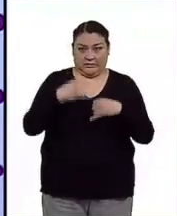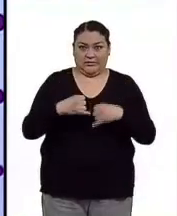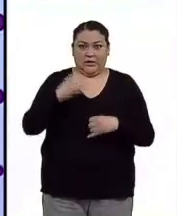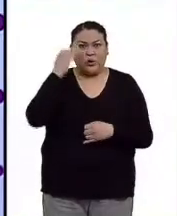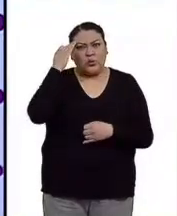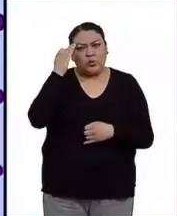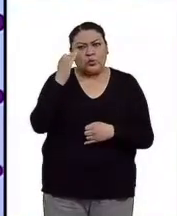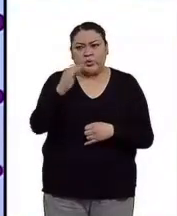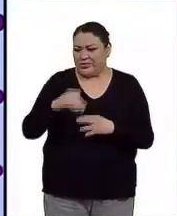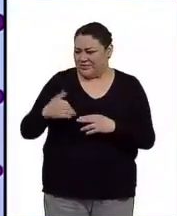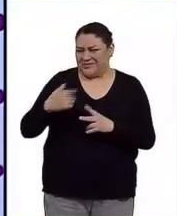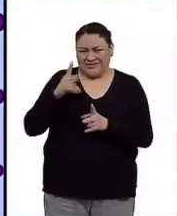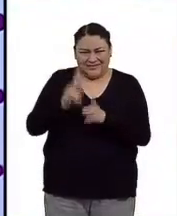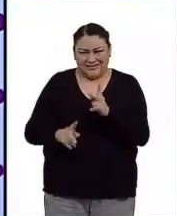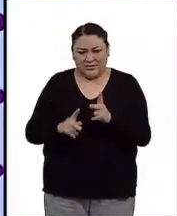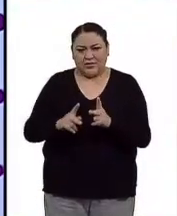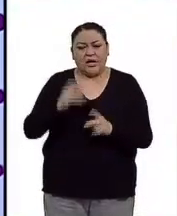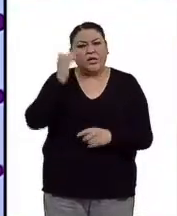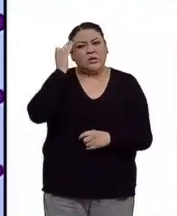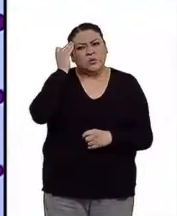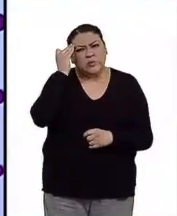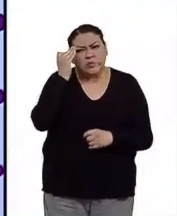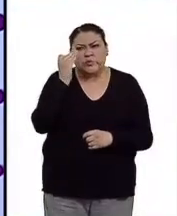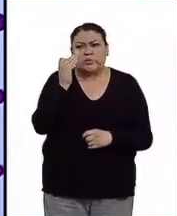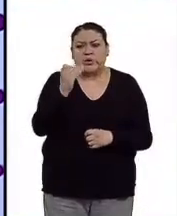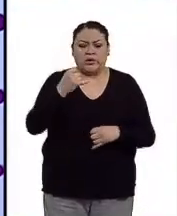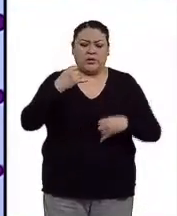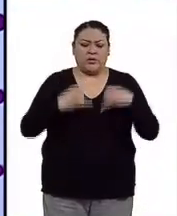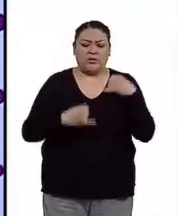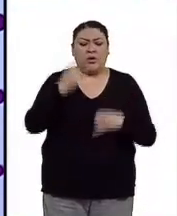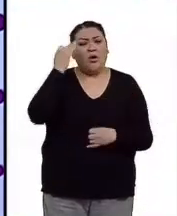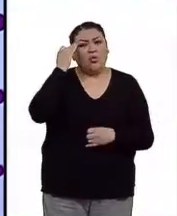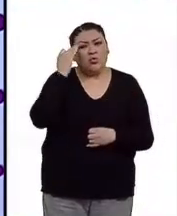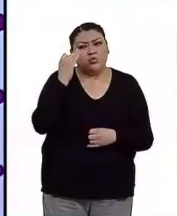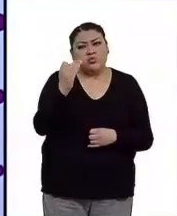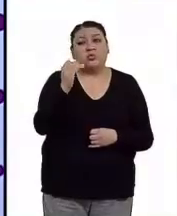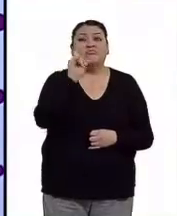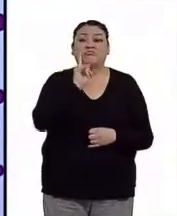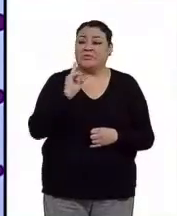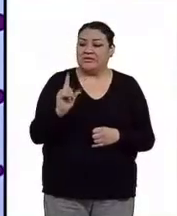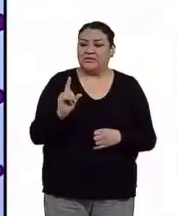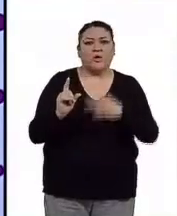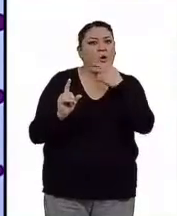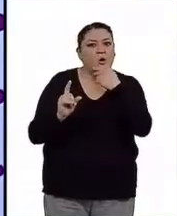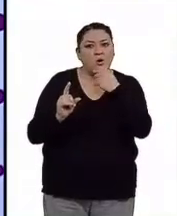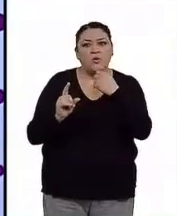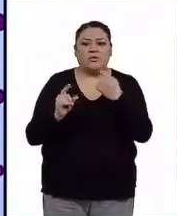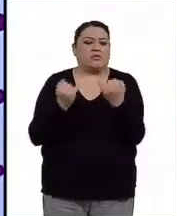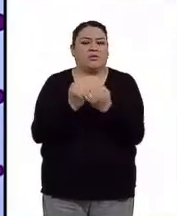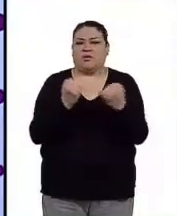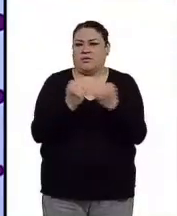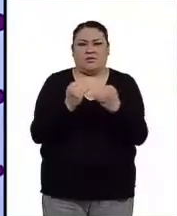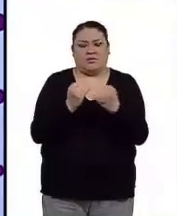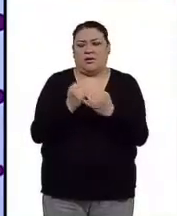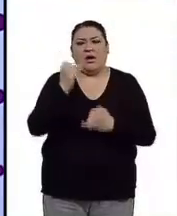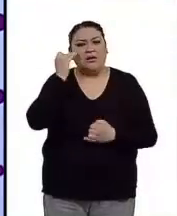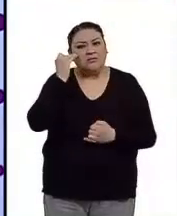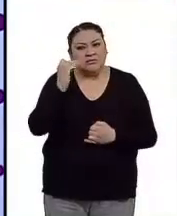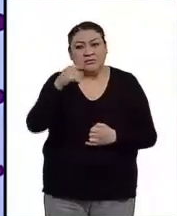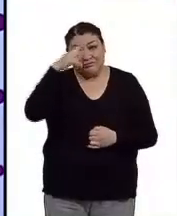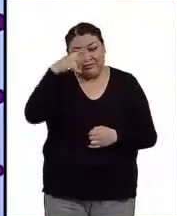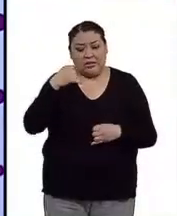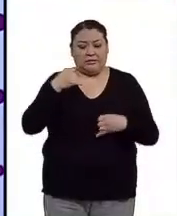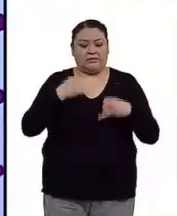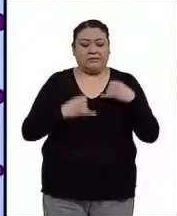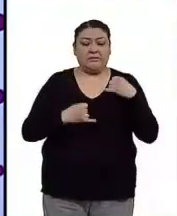En el receso, pueden tardar mucho estos juicios, evidentemente tardan, no nada más para las mujeres, en general la justicia laboral en México es